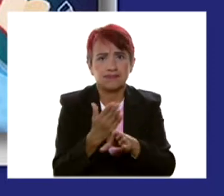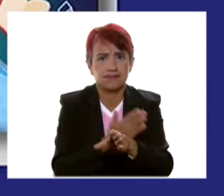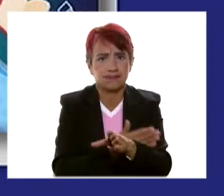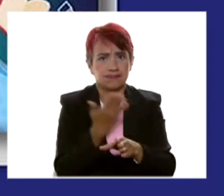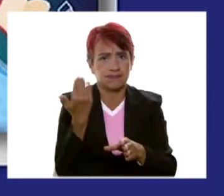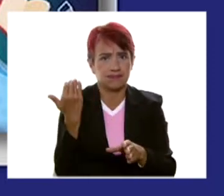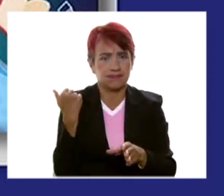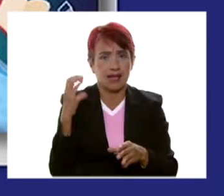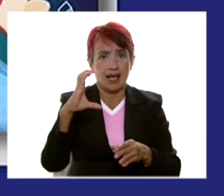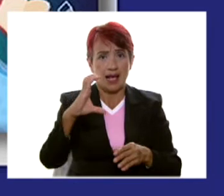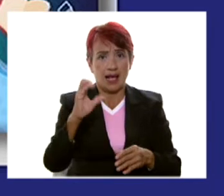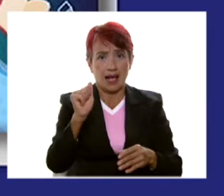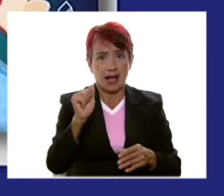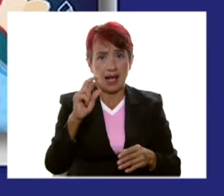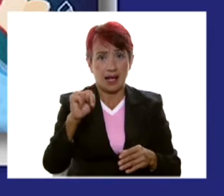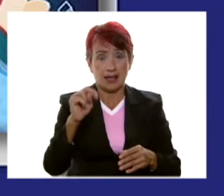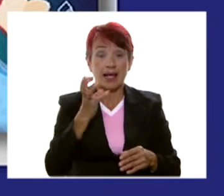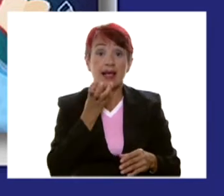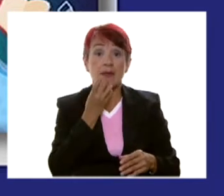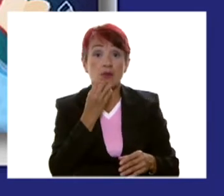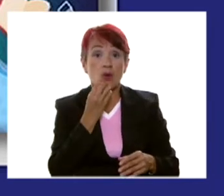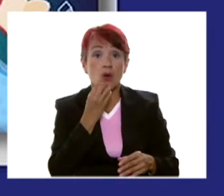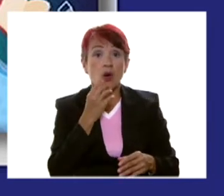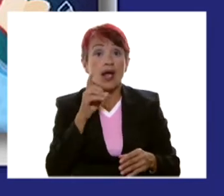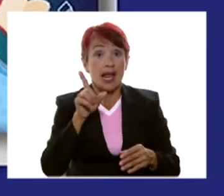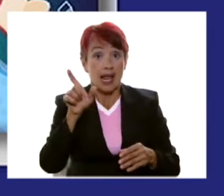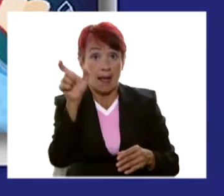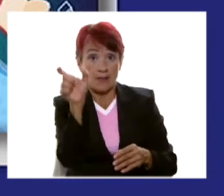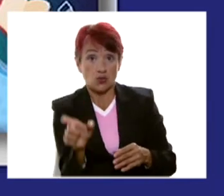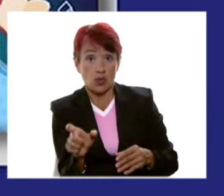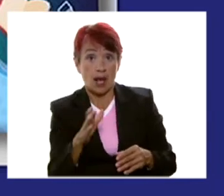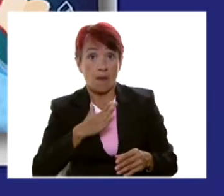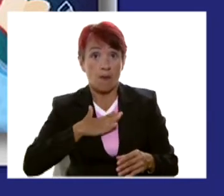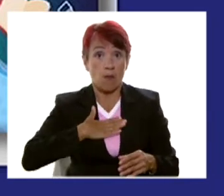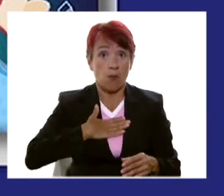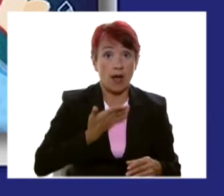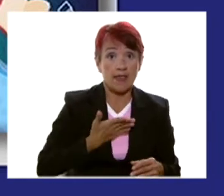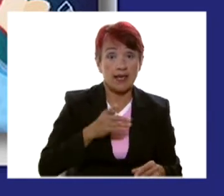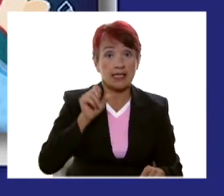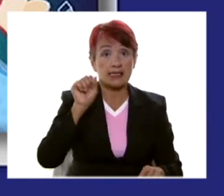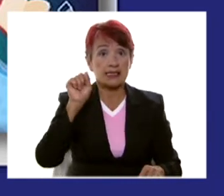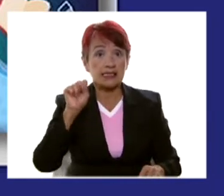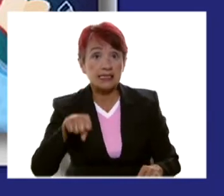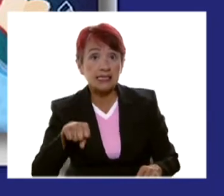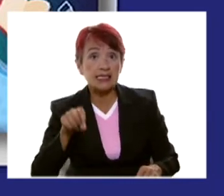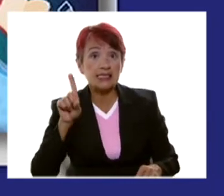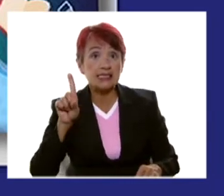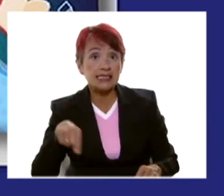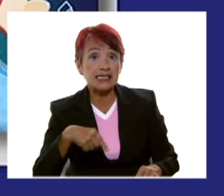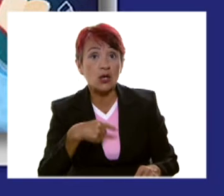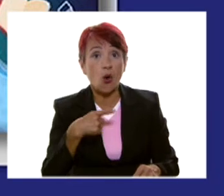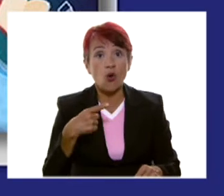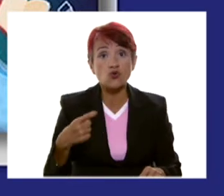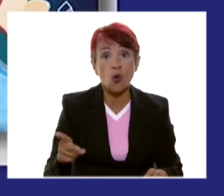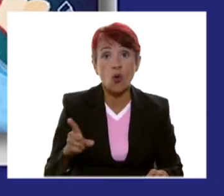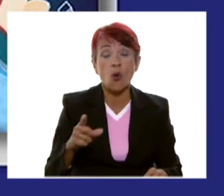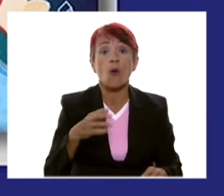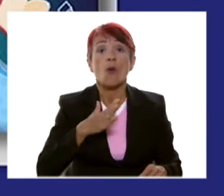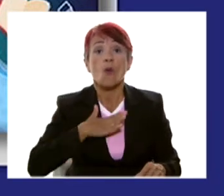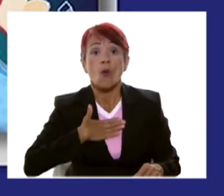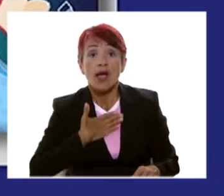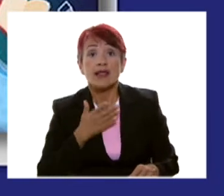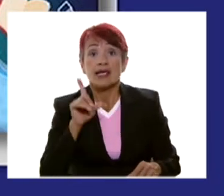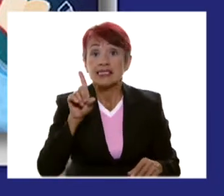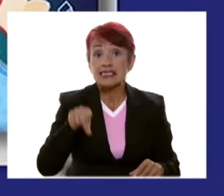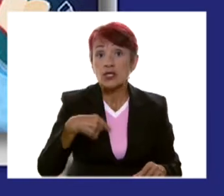explicamos de can, o sea, si la persona puede, no puede hacer algo, o no puede ejecutar algo, y el por qué. Son